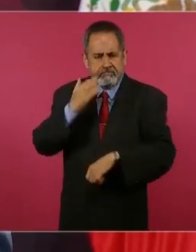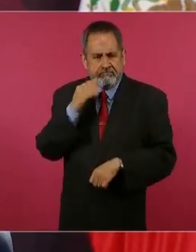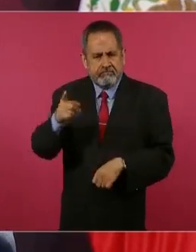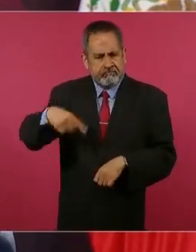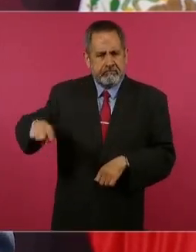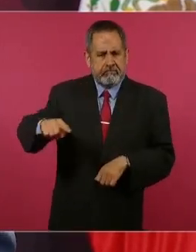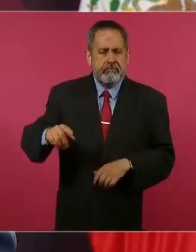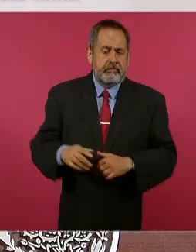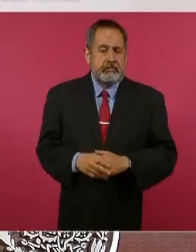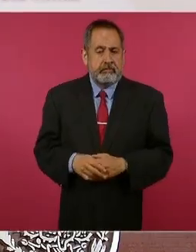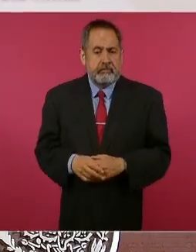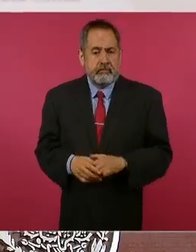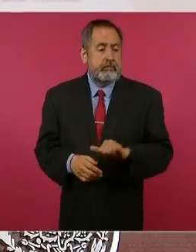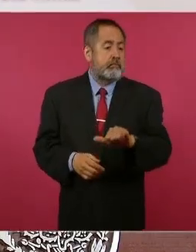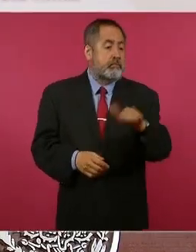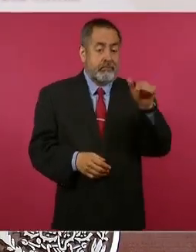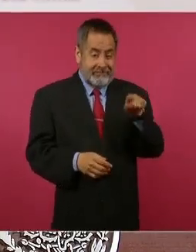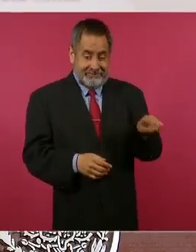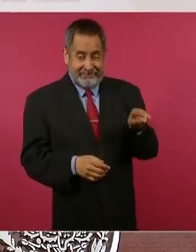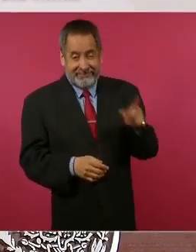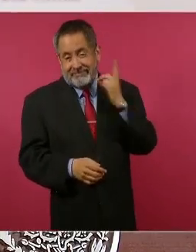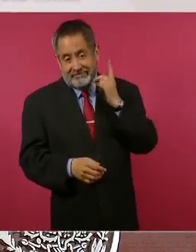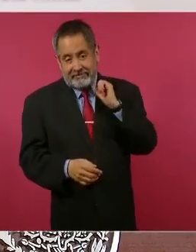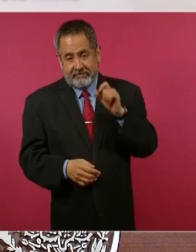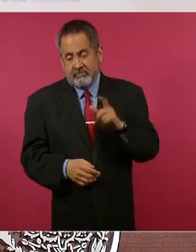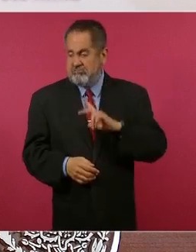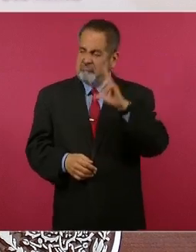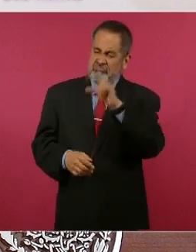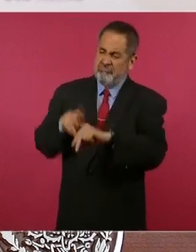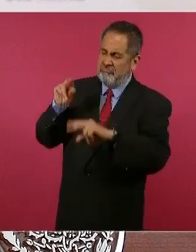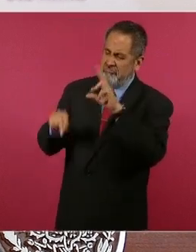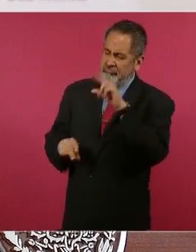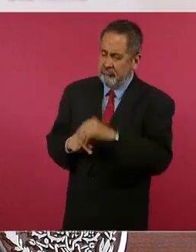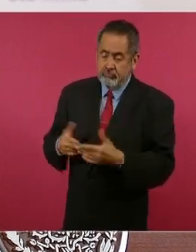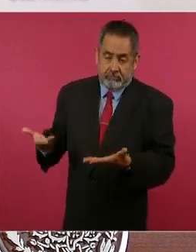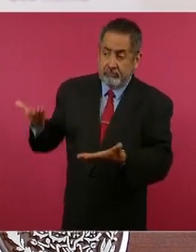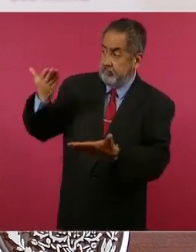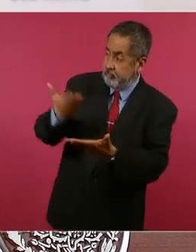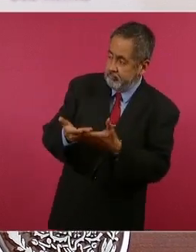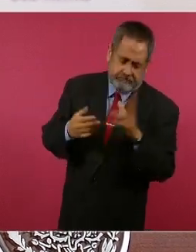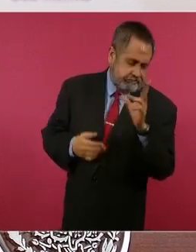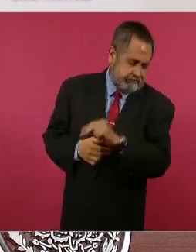Otros se dedicaron a bloquear todas las iniciativas,